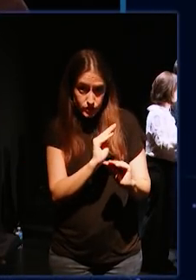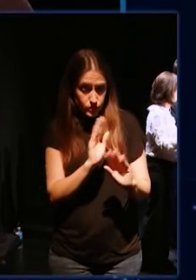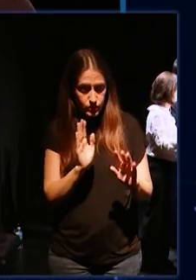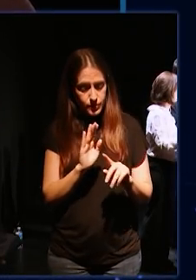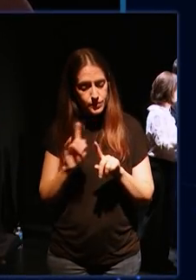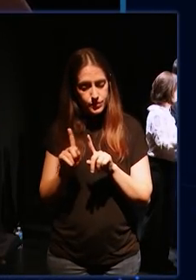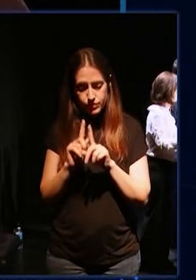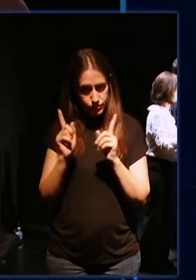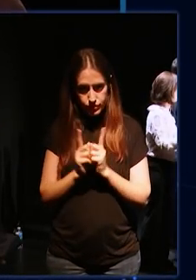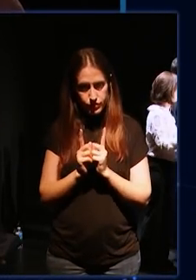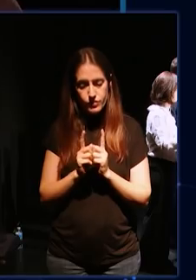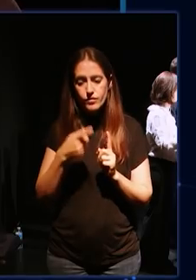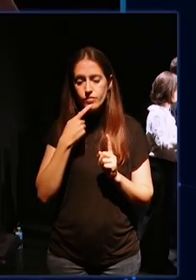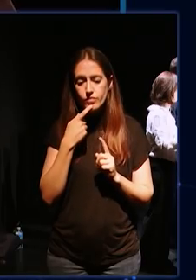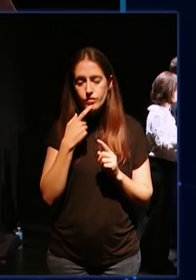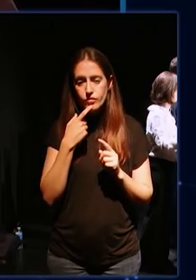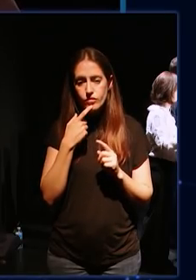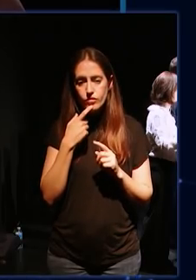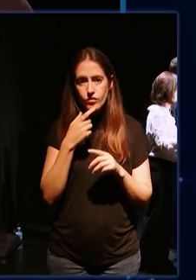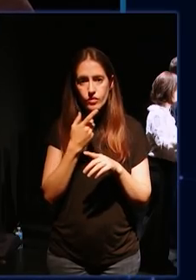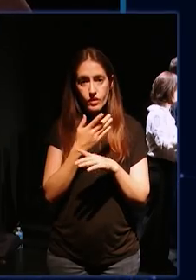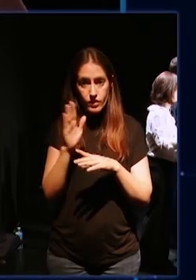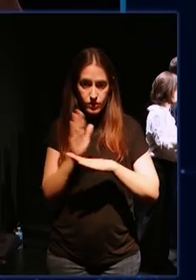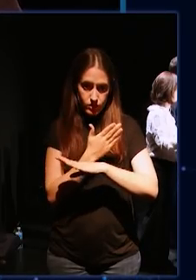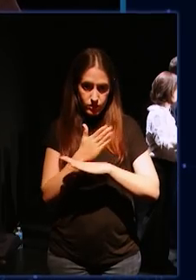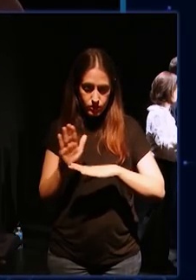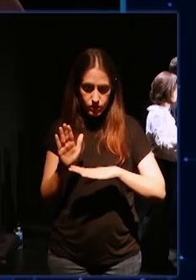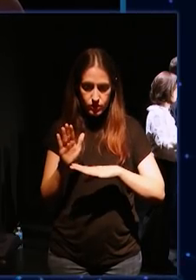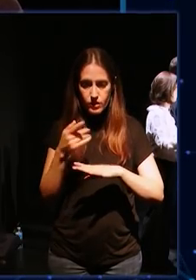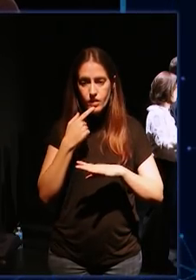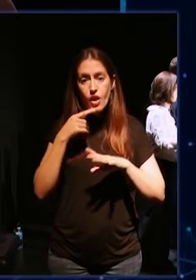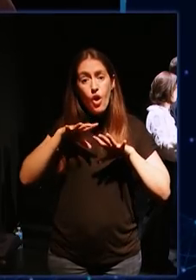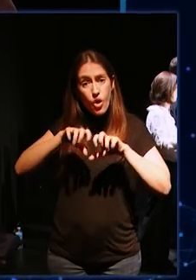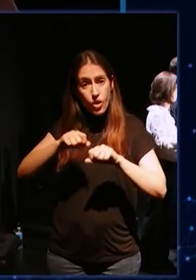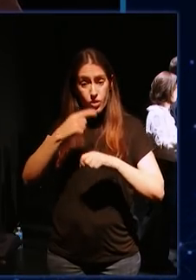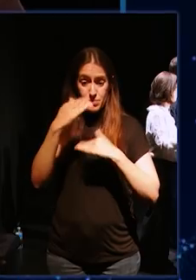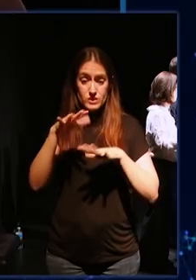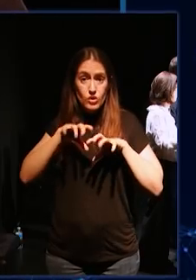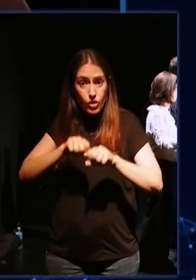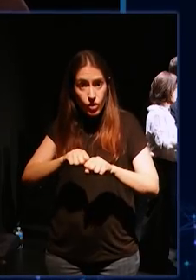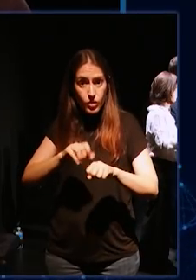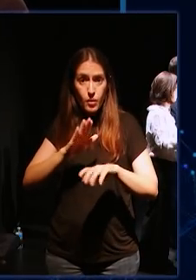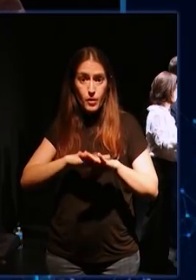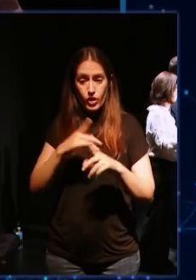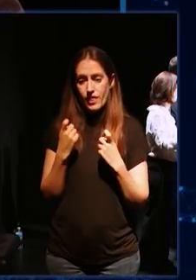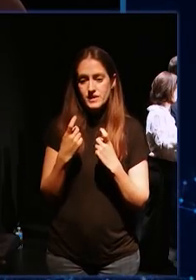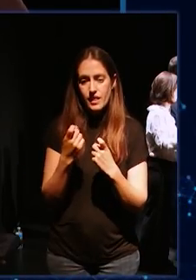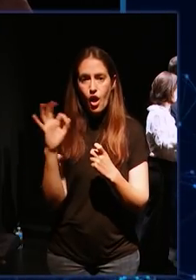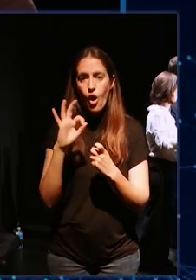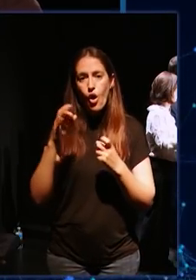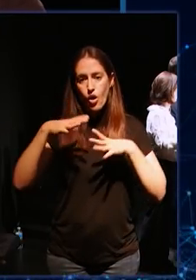mire... Nosotros distinguimos entre una ocupación en casos de necesidad y otra ocupación